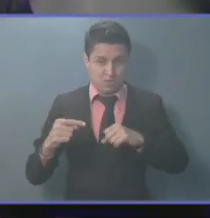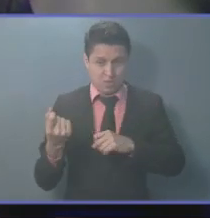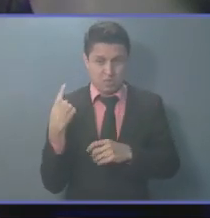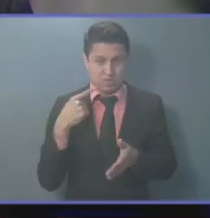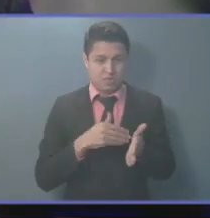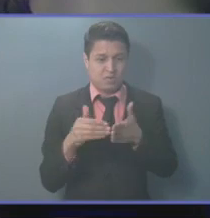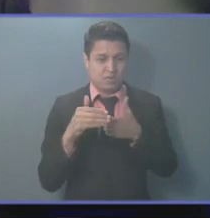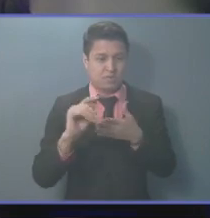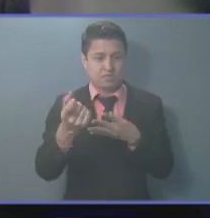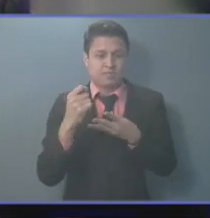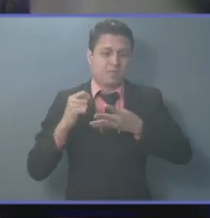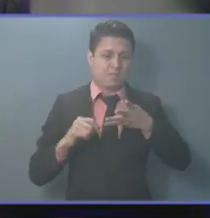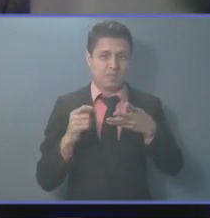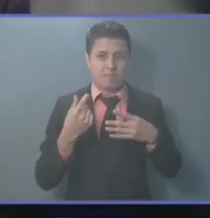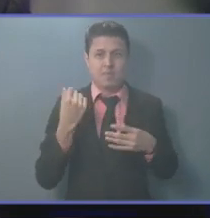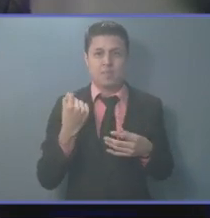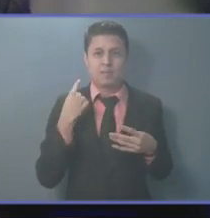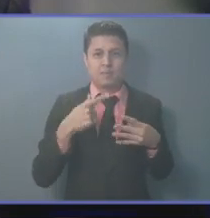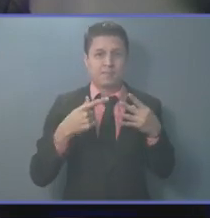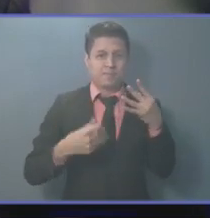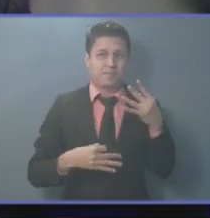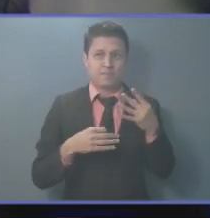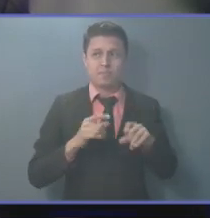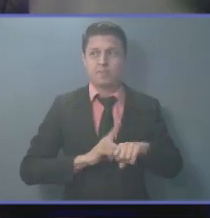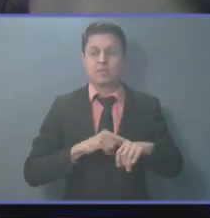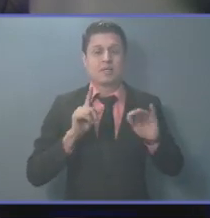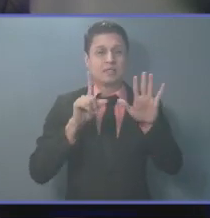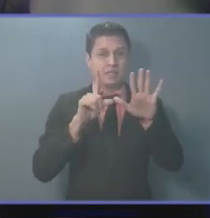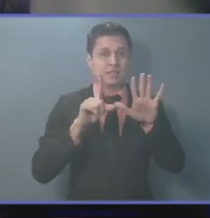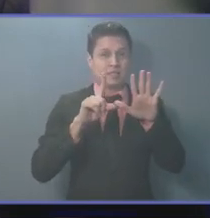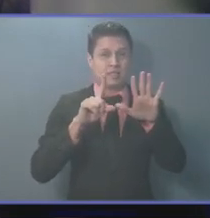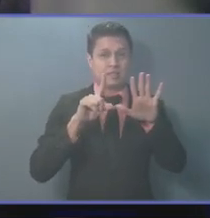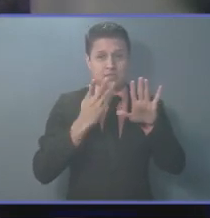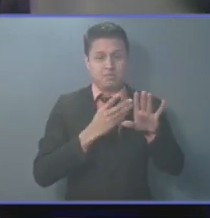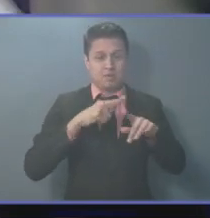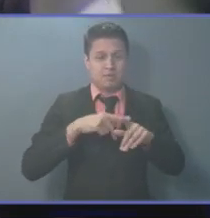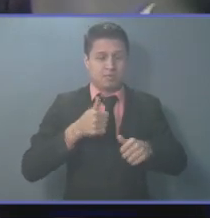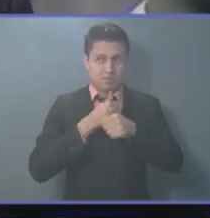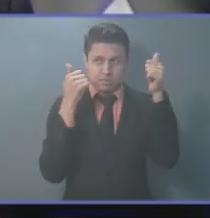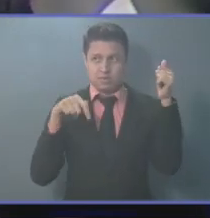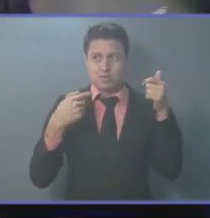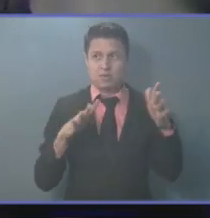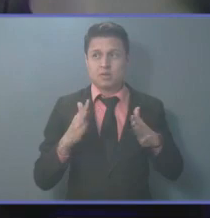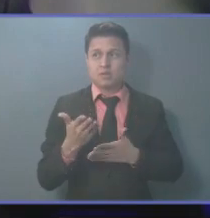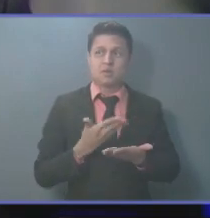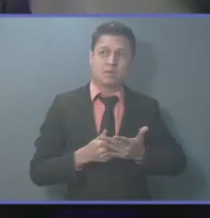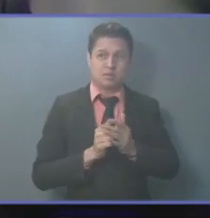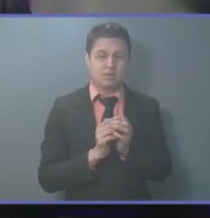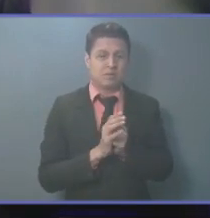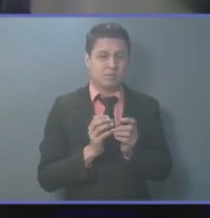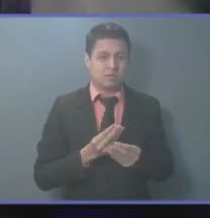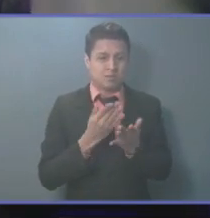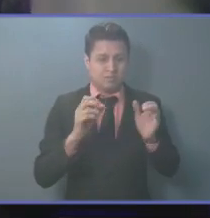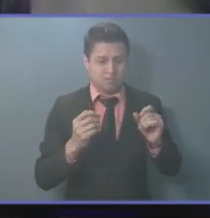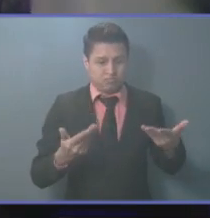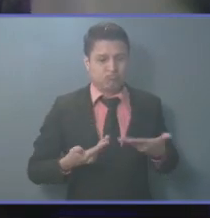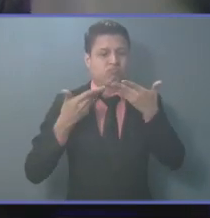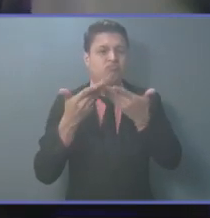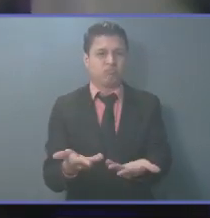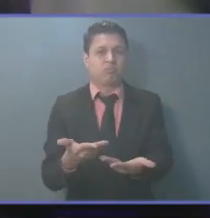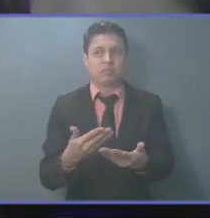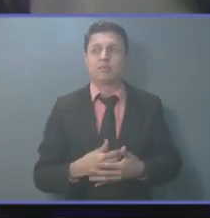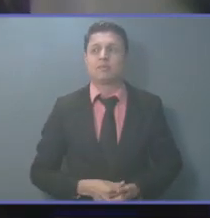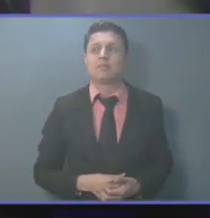el decreto temprano, a las 6:30 de la mañana, dije, aquí está la solución para salir al encuentro